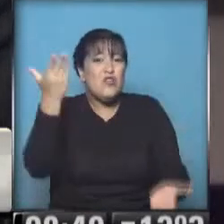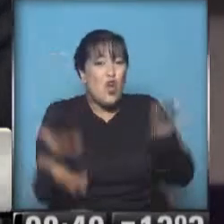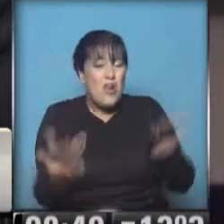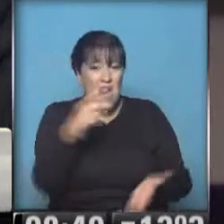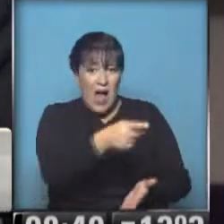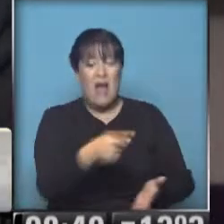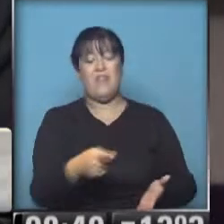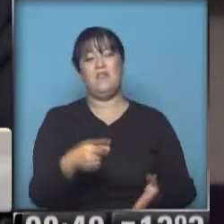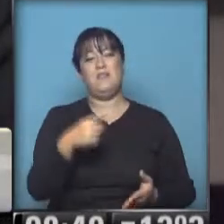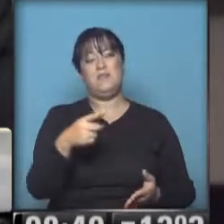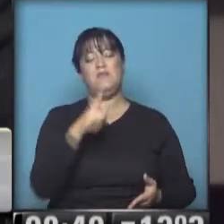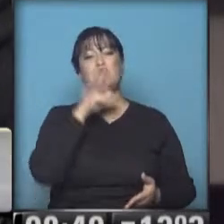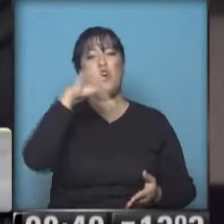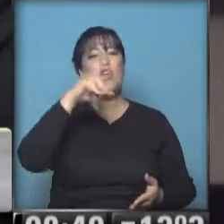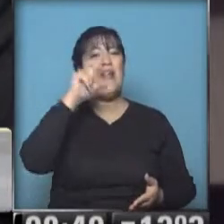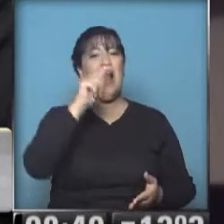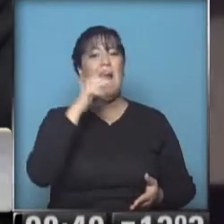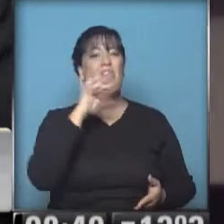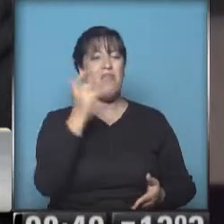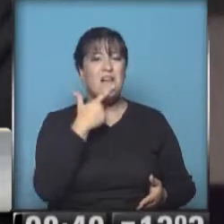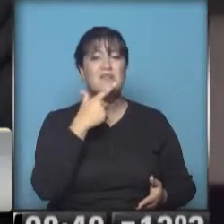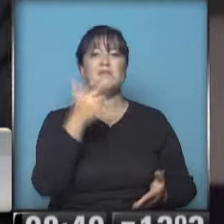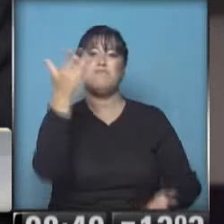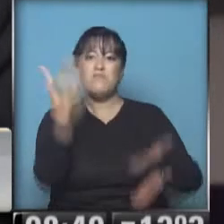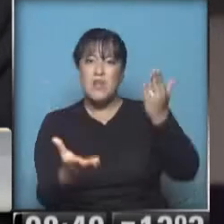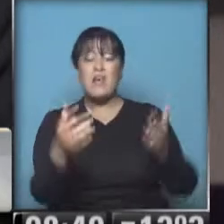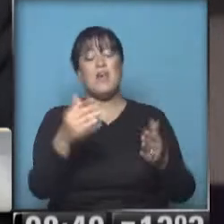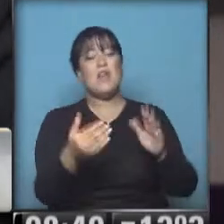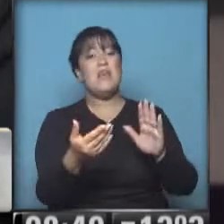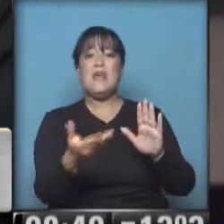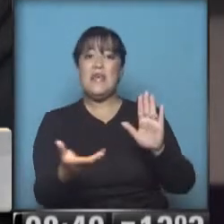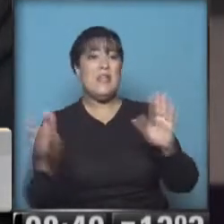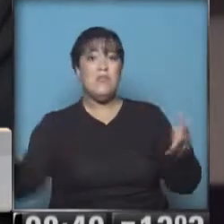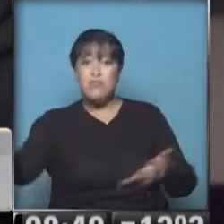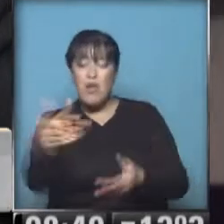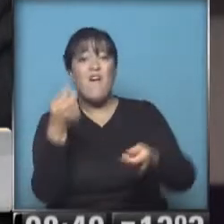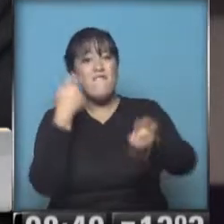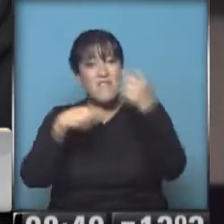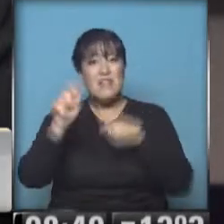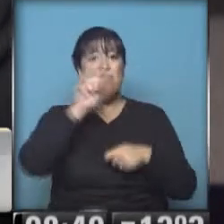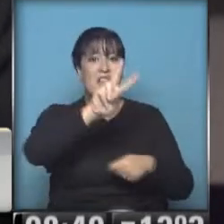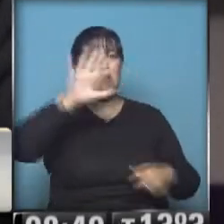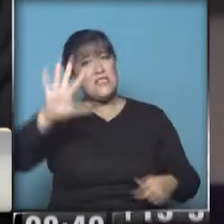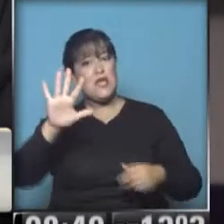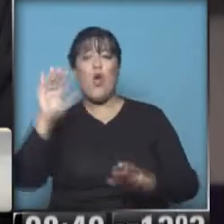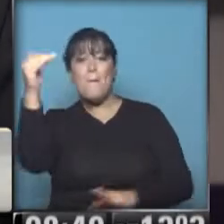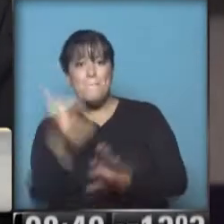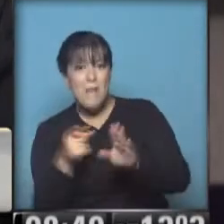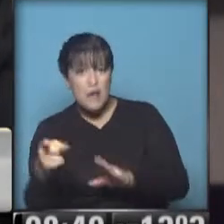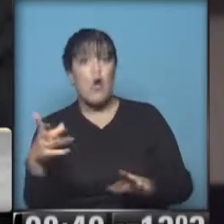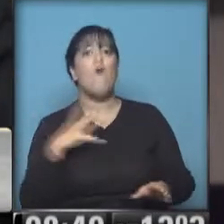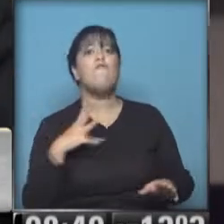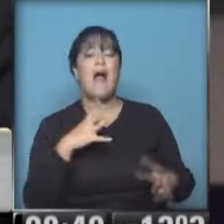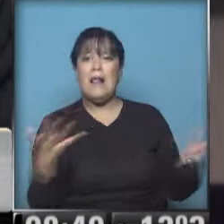que se habrían producido y se liquidaron menos de 25 quiere decir que está faltando una parte importante que no se ha